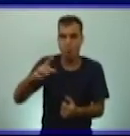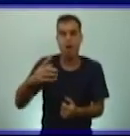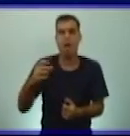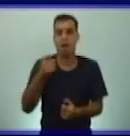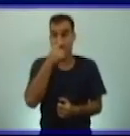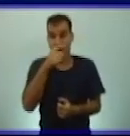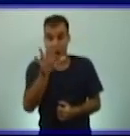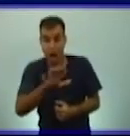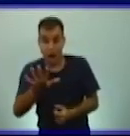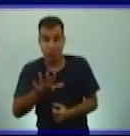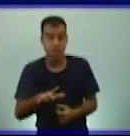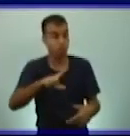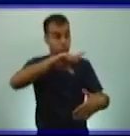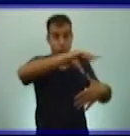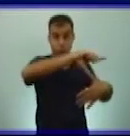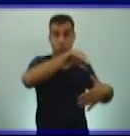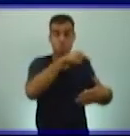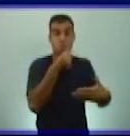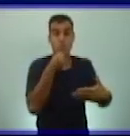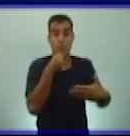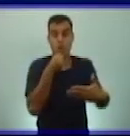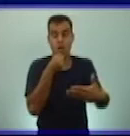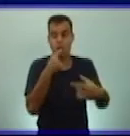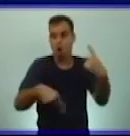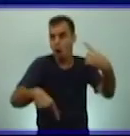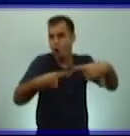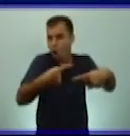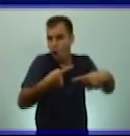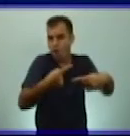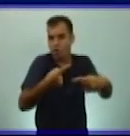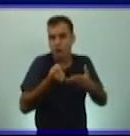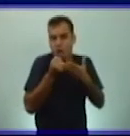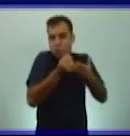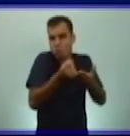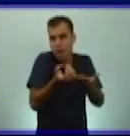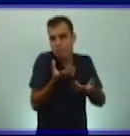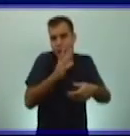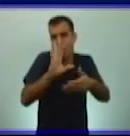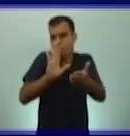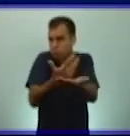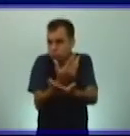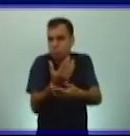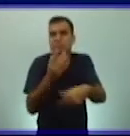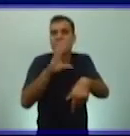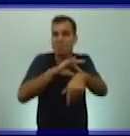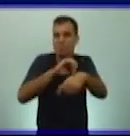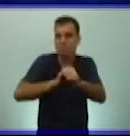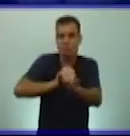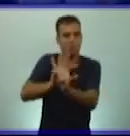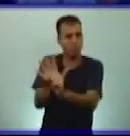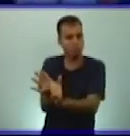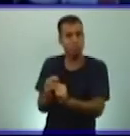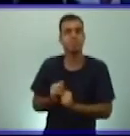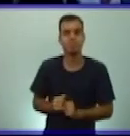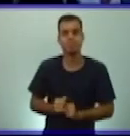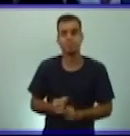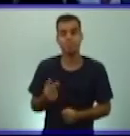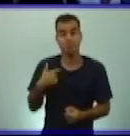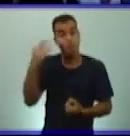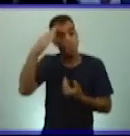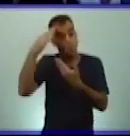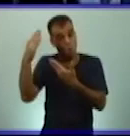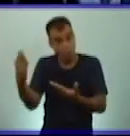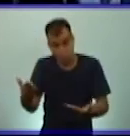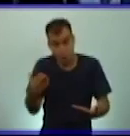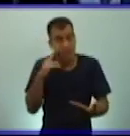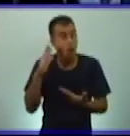Caribe para enfrentar la COVID-19. Haciendo honor al concepto de nuestro comandante